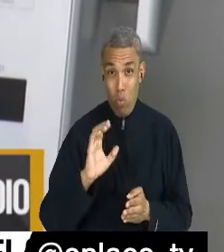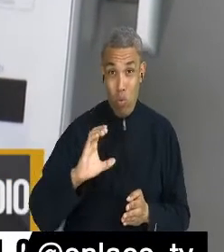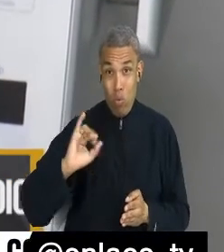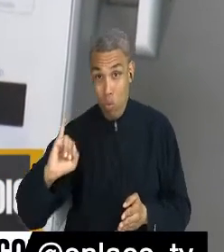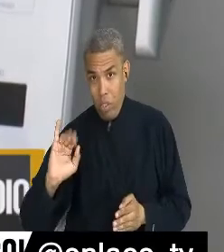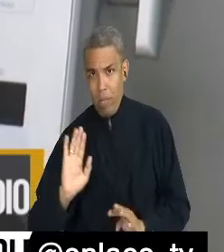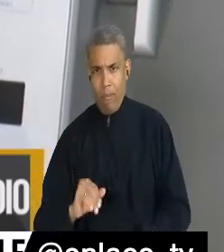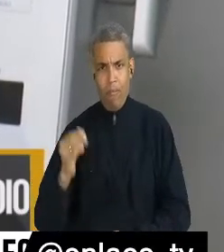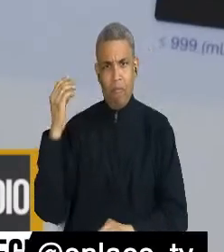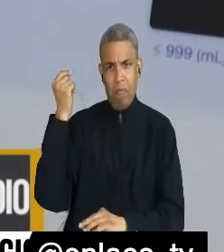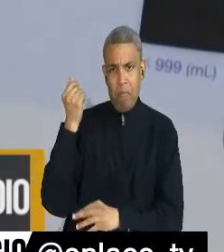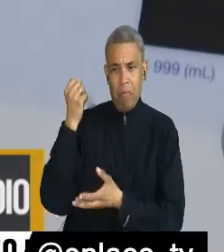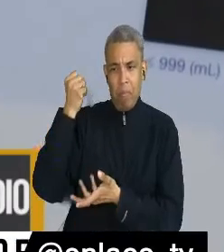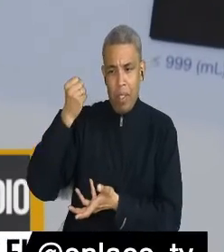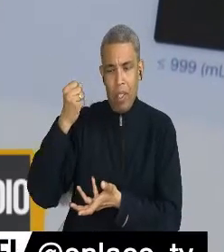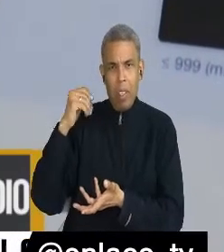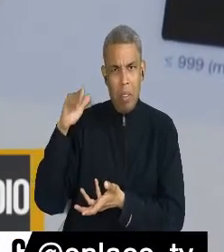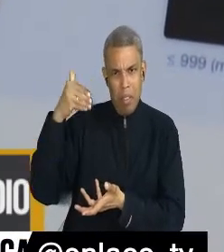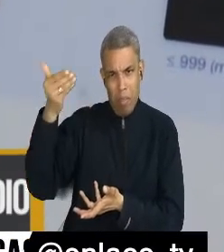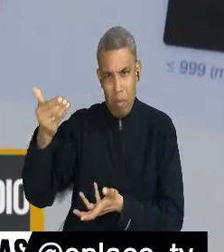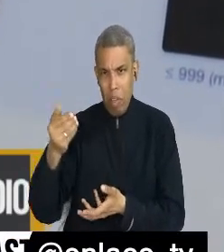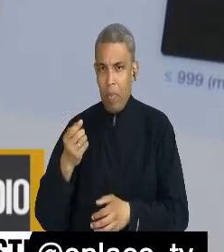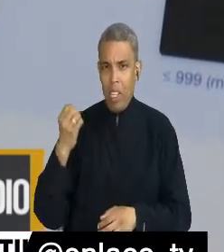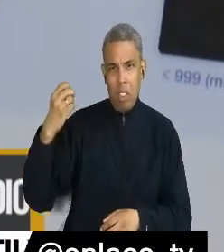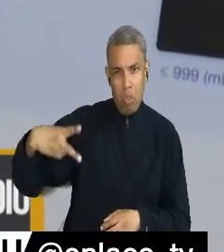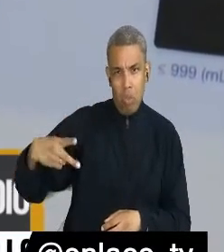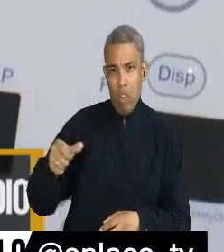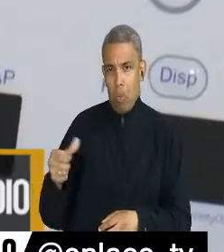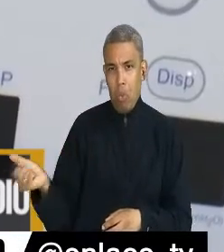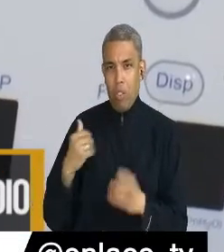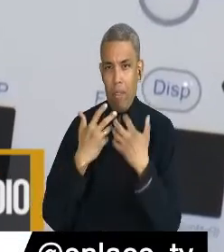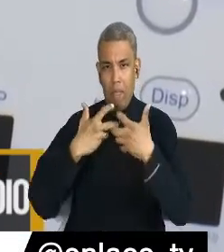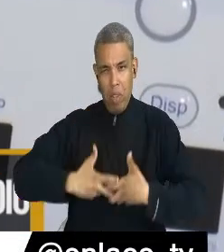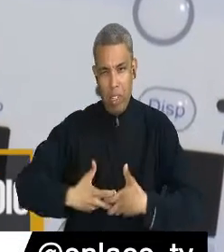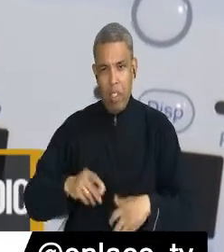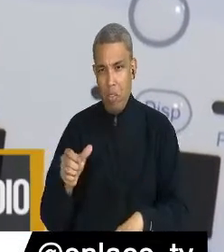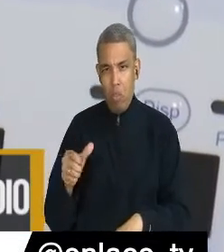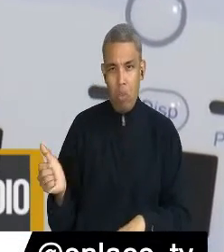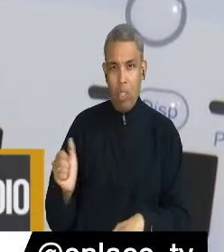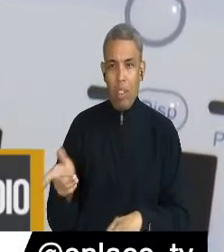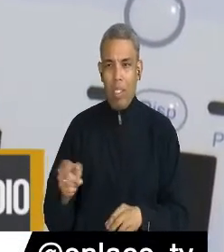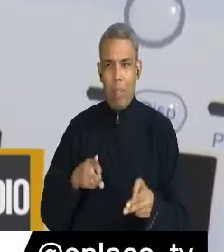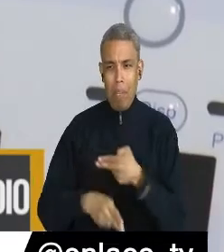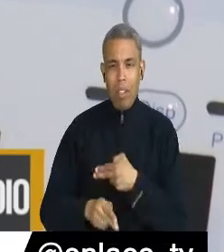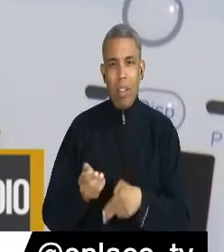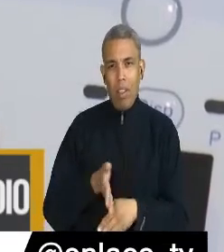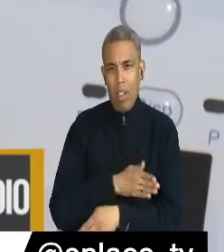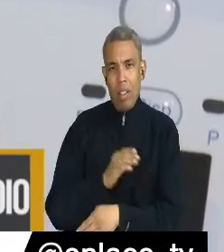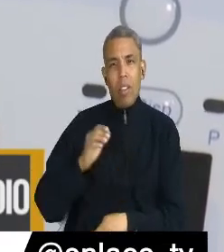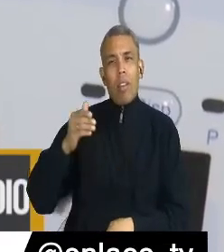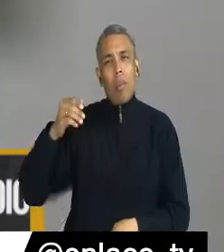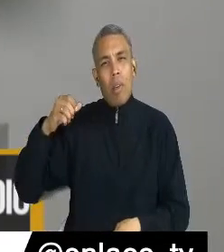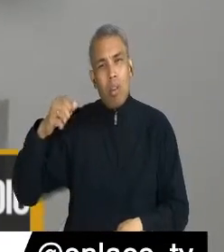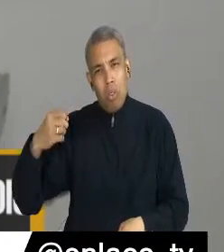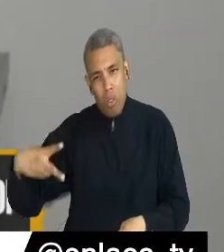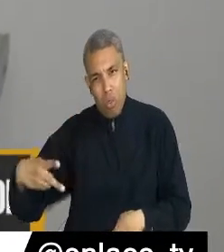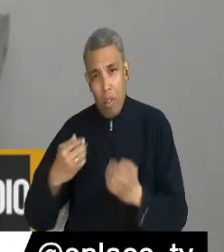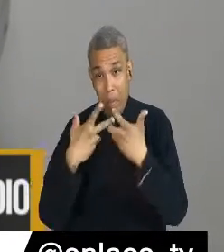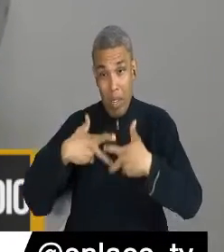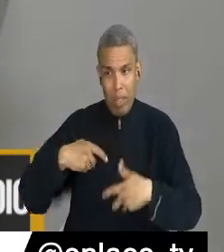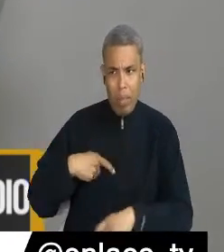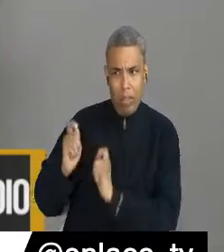la concepción a una segunda semana que es la filmación este momento está entrando a operar la uci de la lo